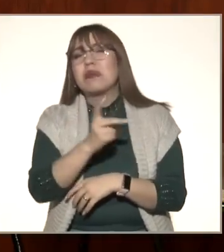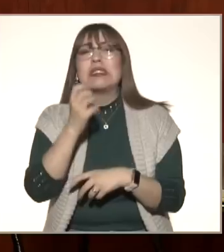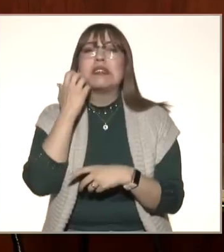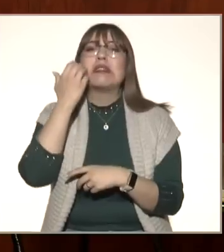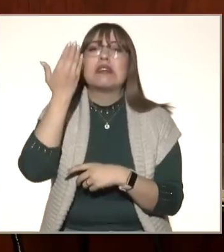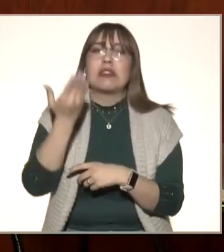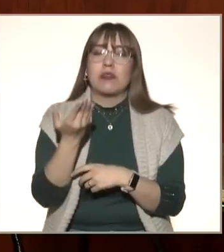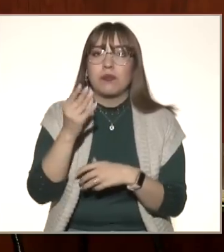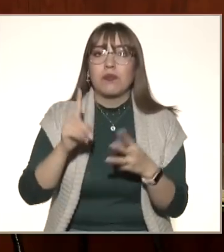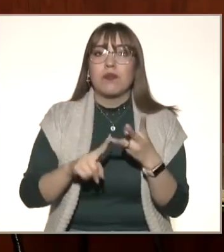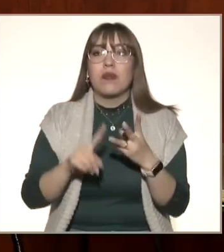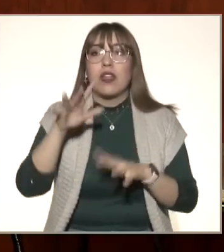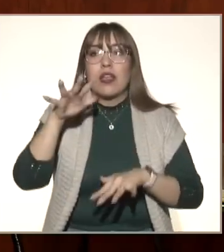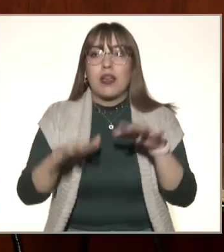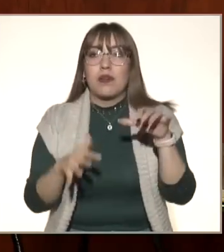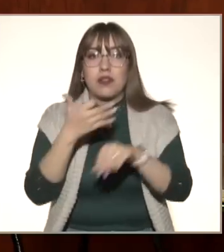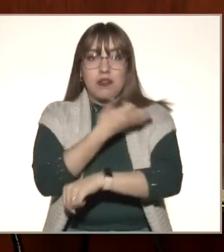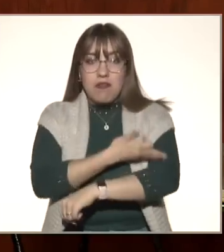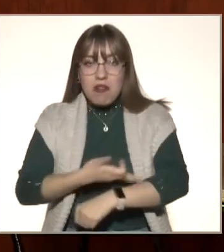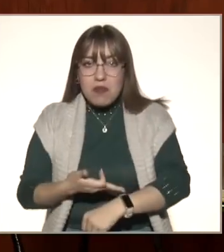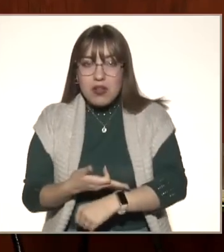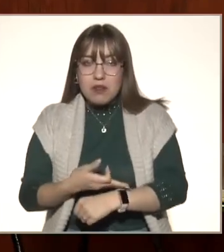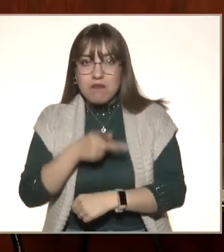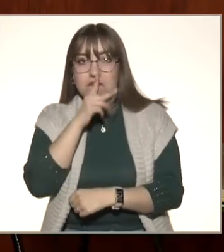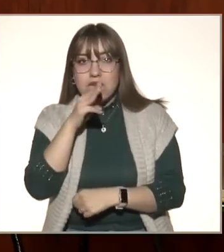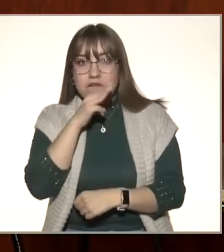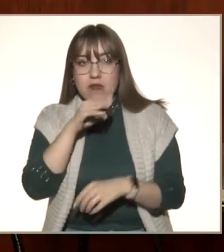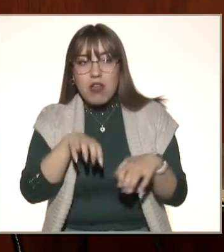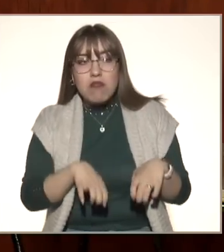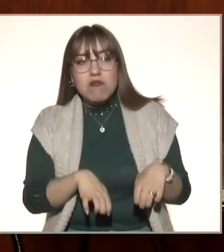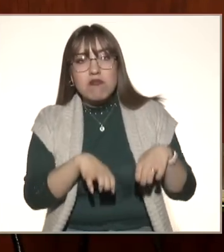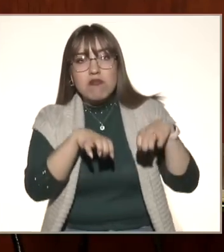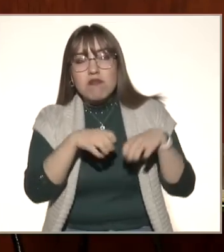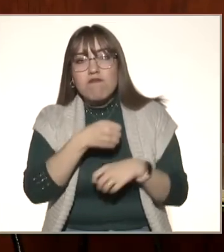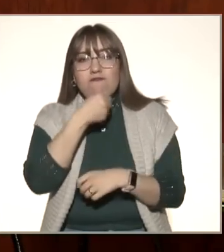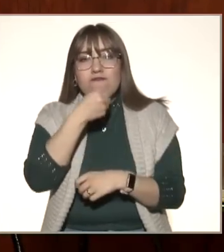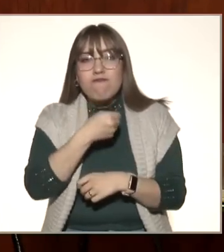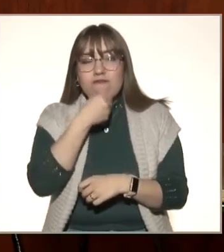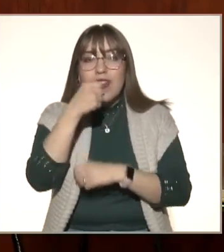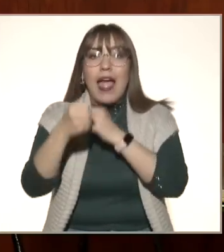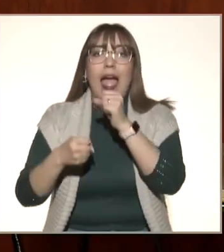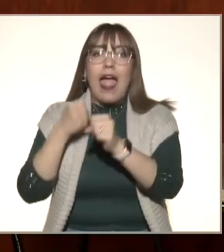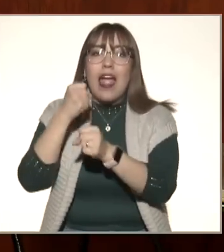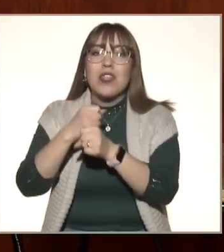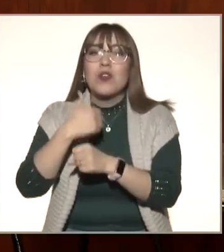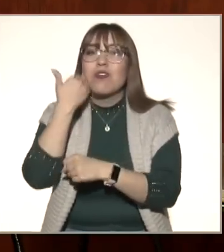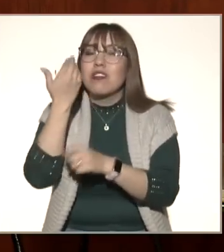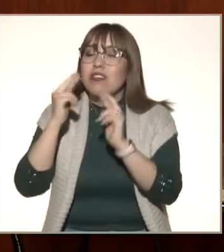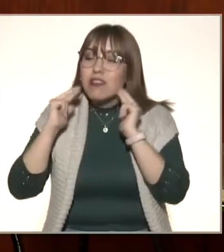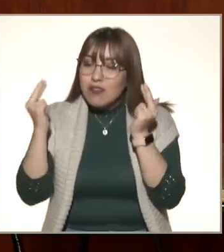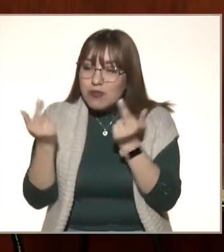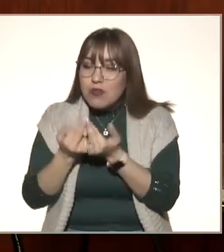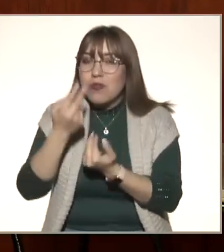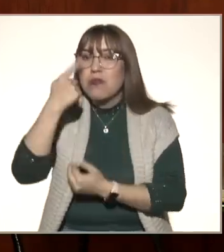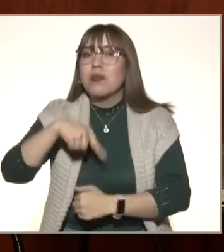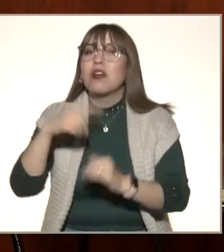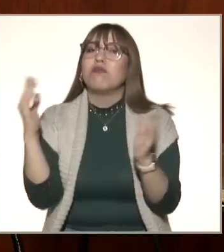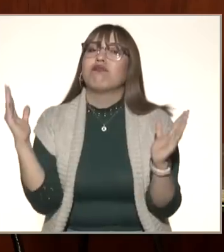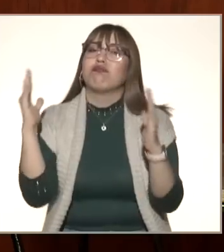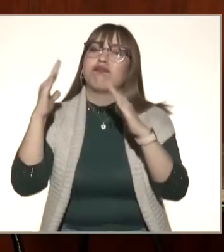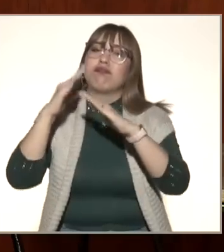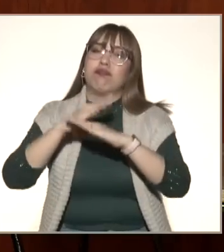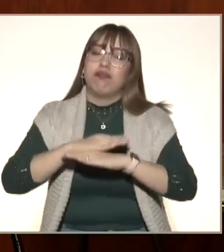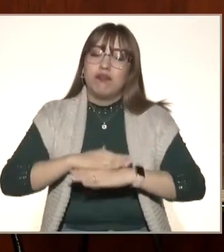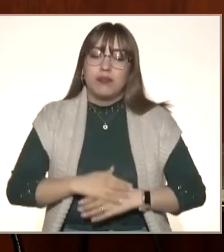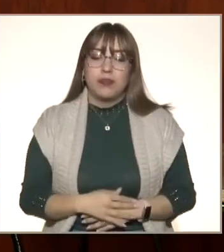los padres van siendo cada vez mayores y lo que piden cada año es la reconciliación. Y las otras personas, como